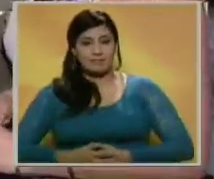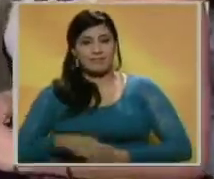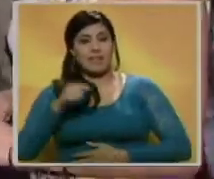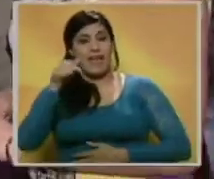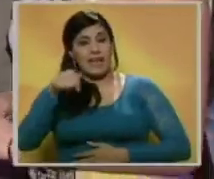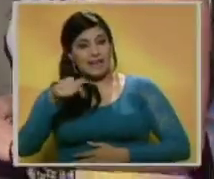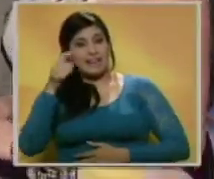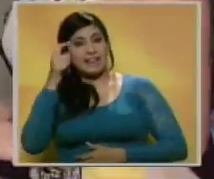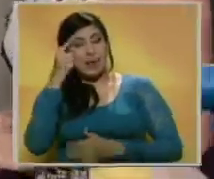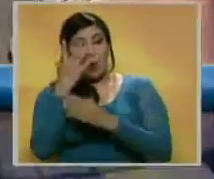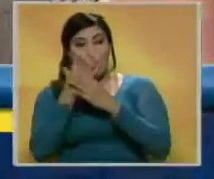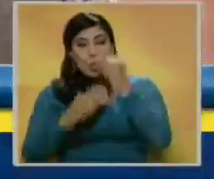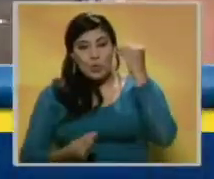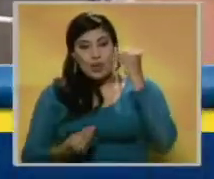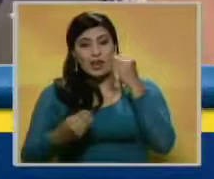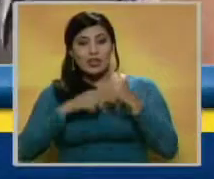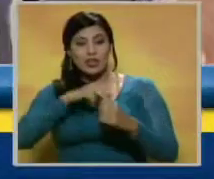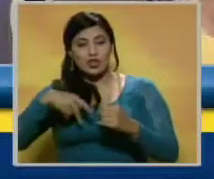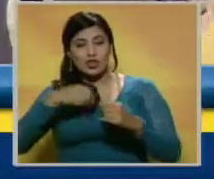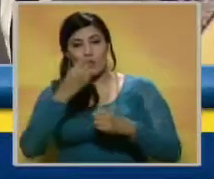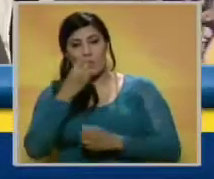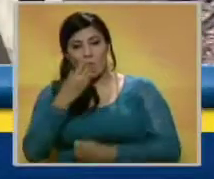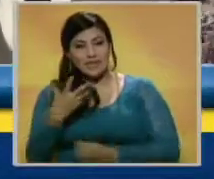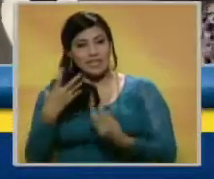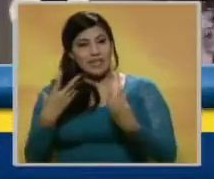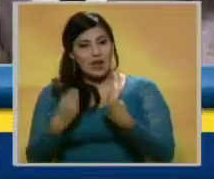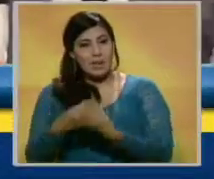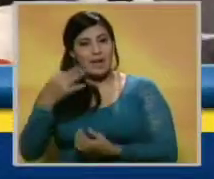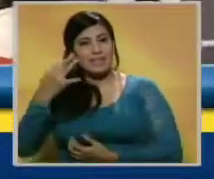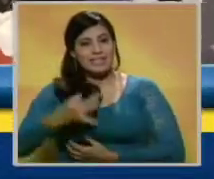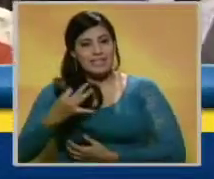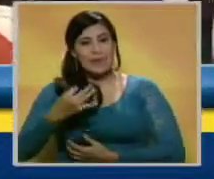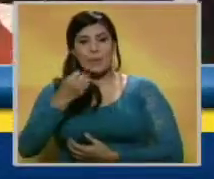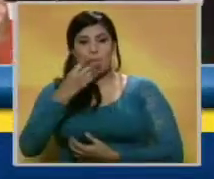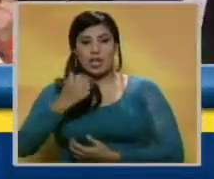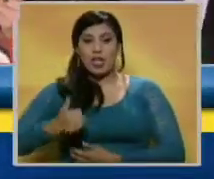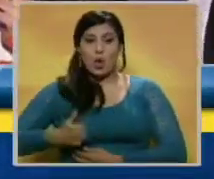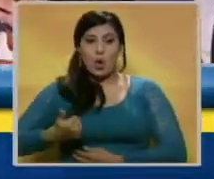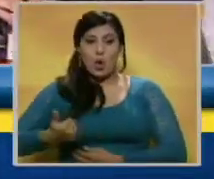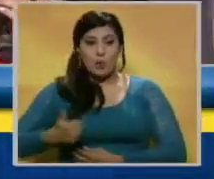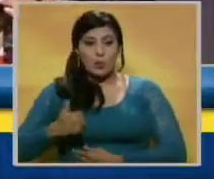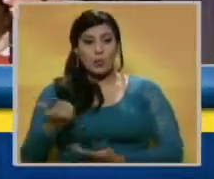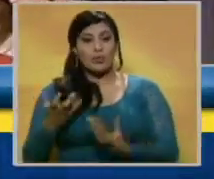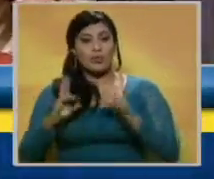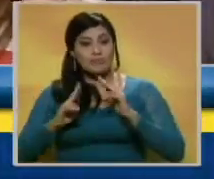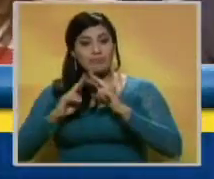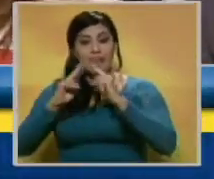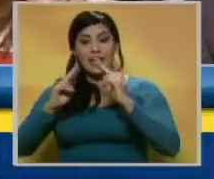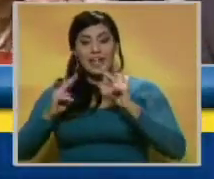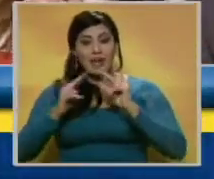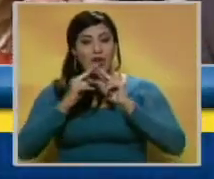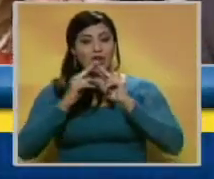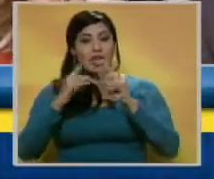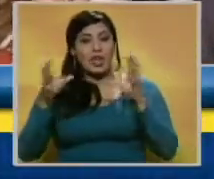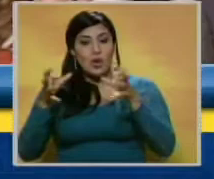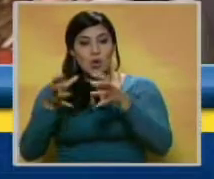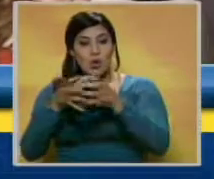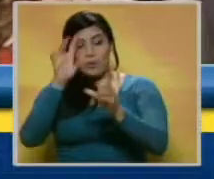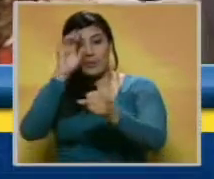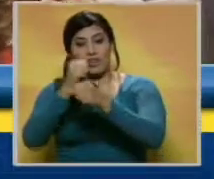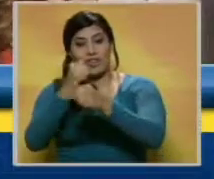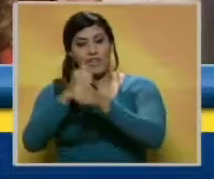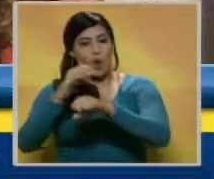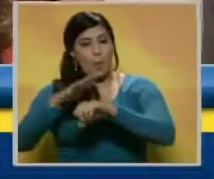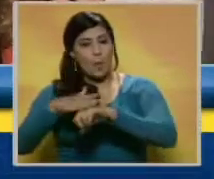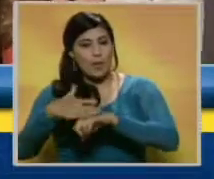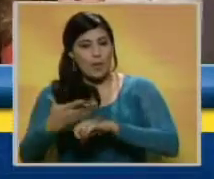está, mira, escapadísimo, le hemos pasado buenísimo, siempre es una gran oportunidad de reencontrarse con los equipos de trabajo,